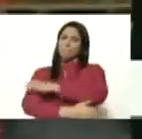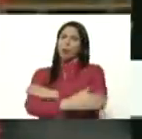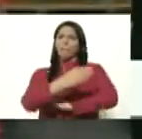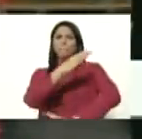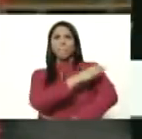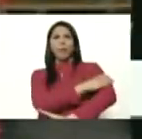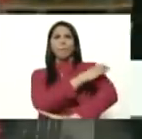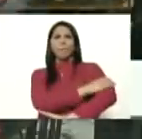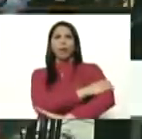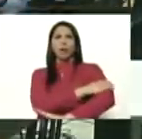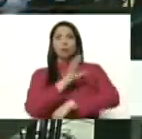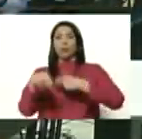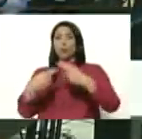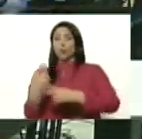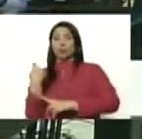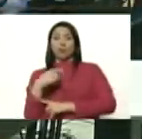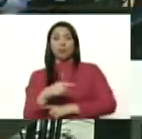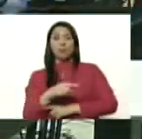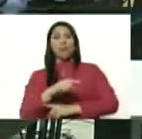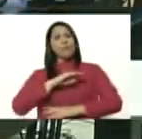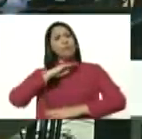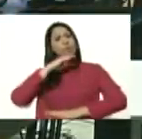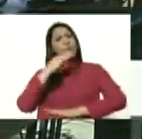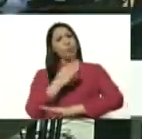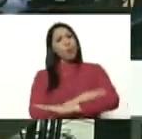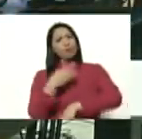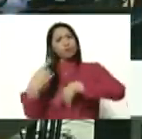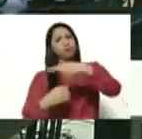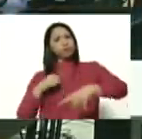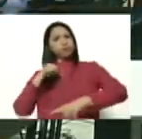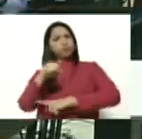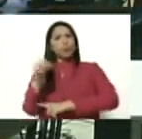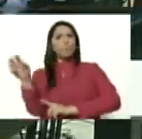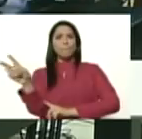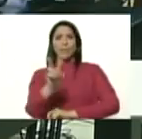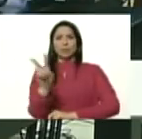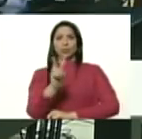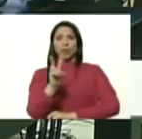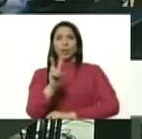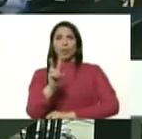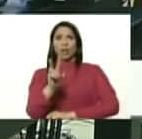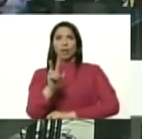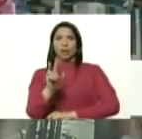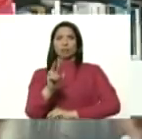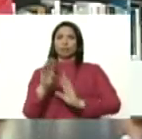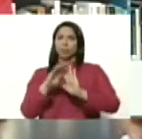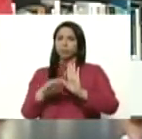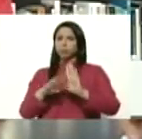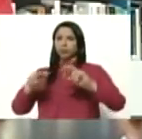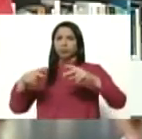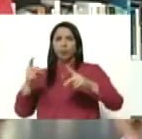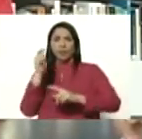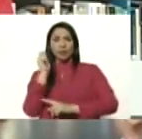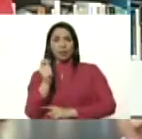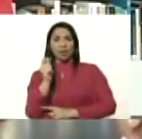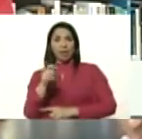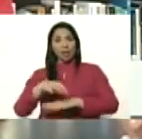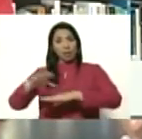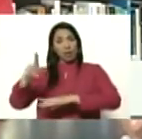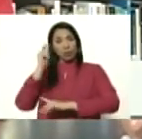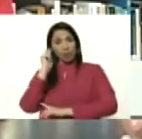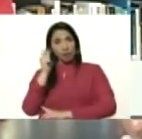se haya tenido una fuerza revolucionaria en Venezuela. Y afinándola con nuevas tareas. Ahí les dejo estas